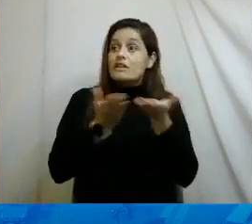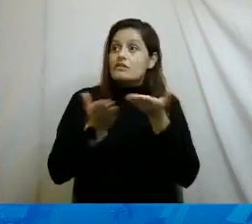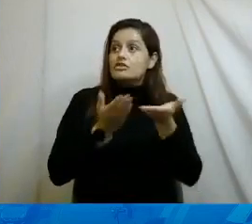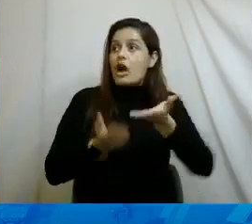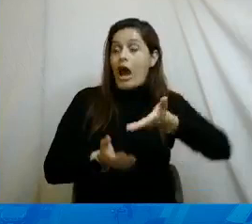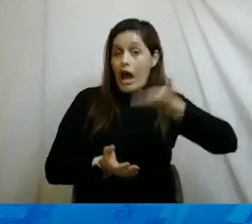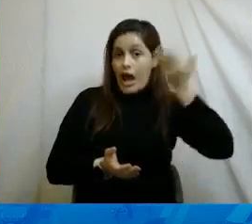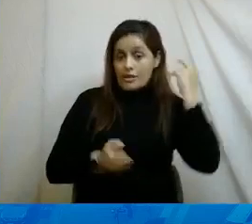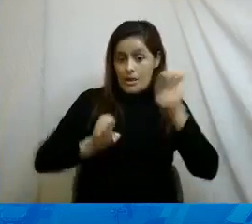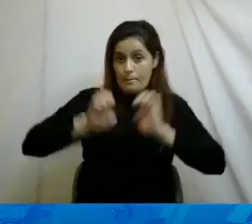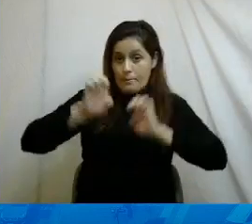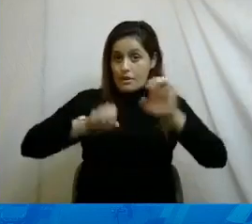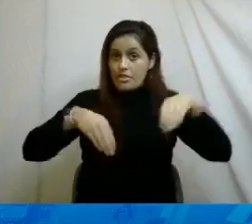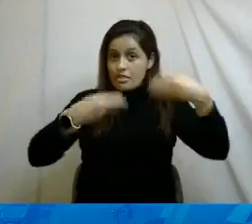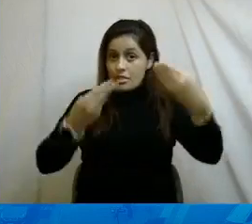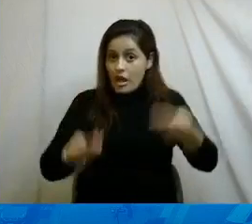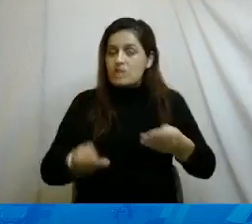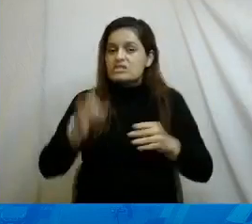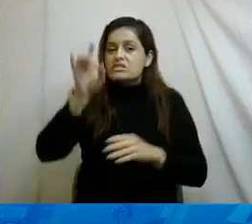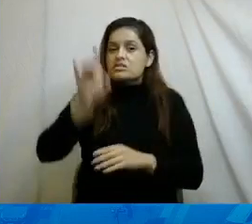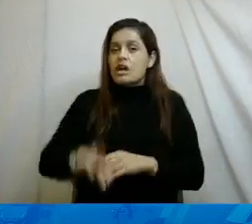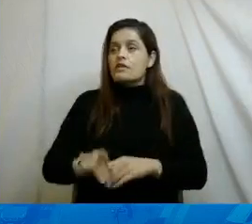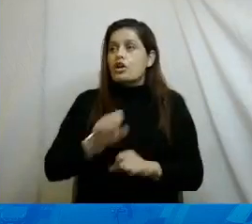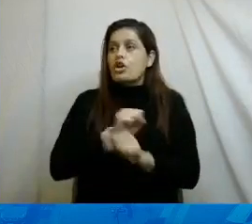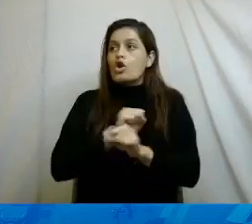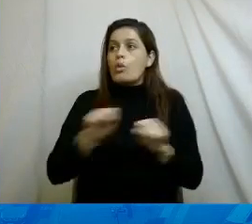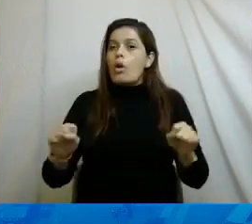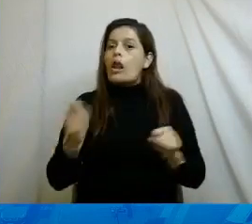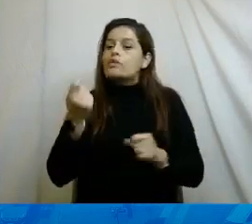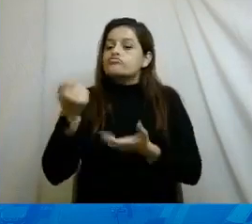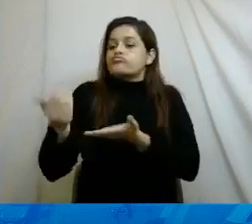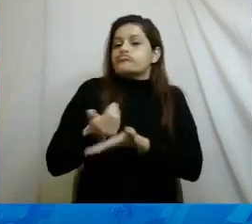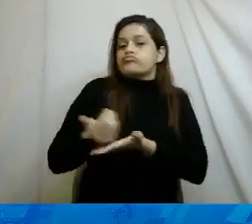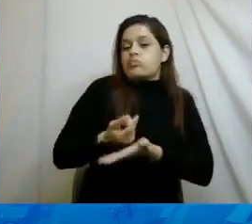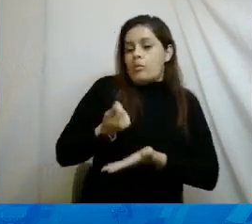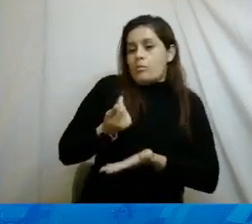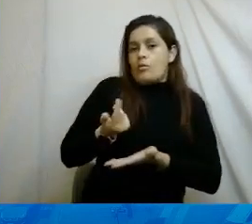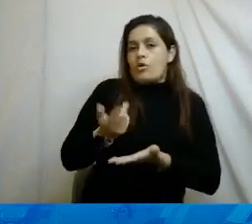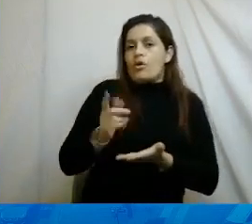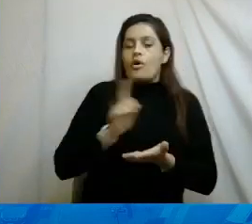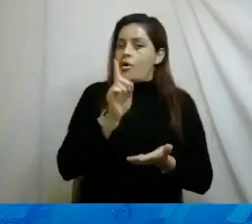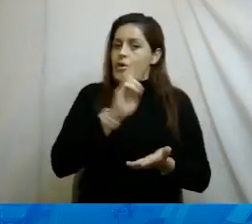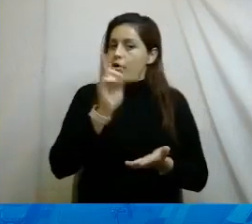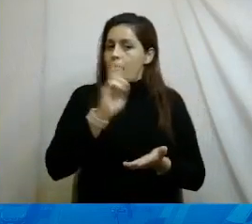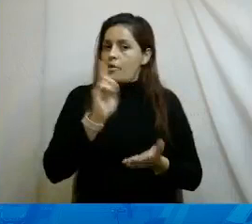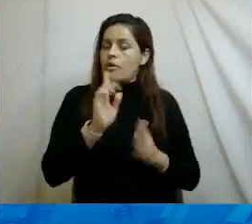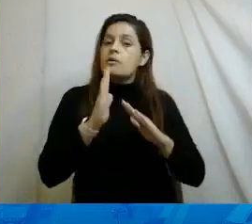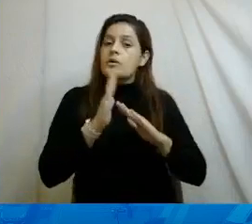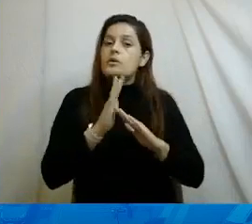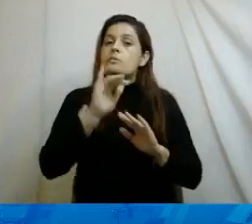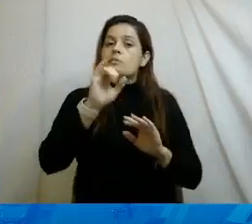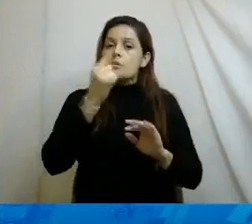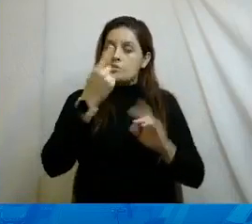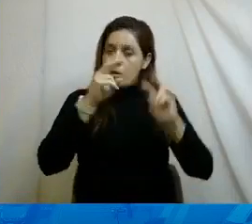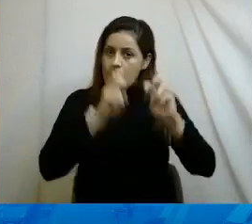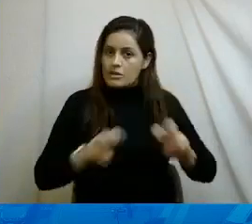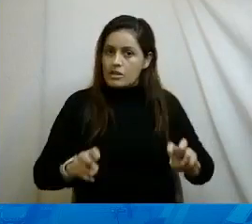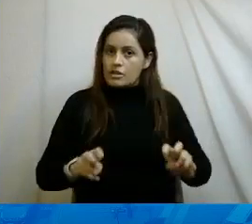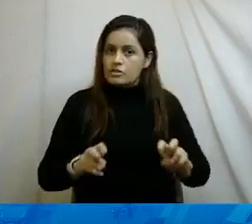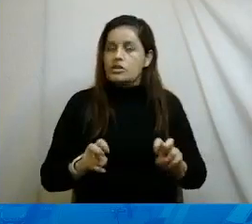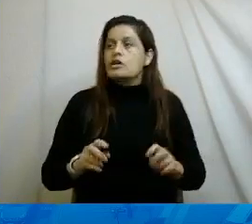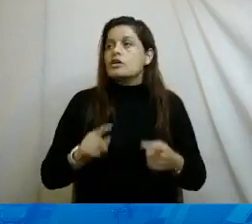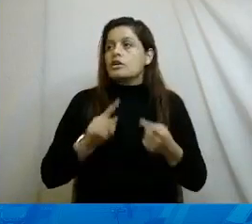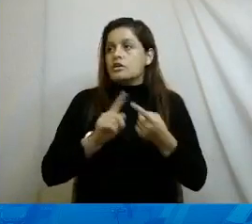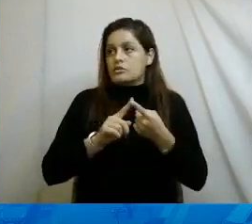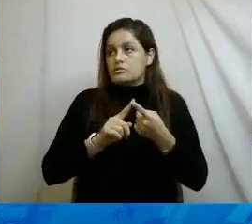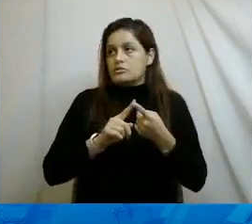que fueron prestados, bien sabe que no puede haber enriquecimiento ilícito de una institución pública y se ordena el pago o se instruye el pago. Así lo hicimos con